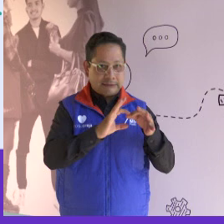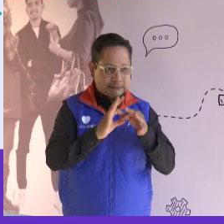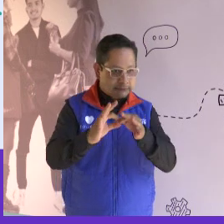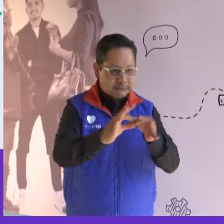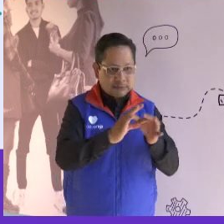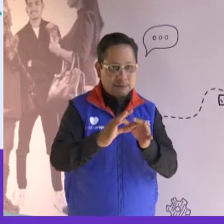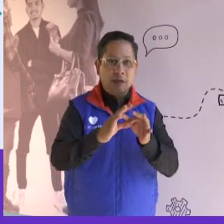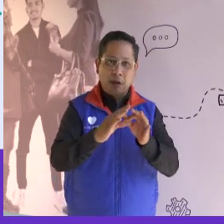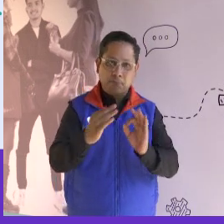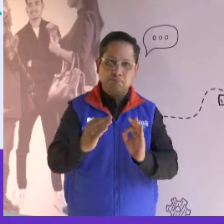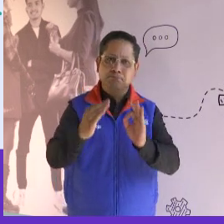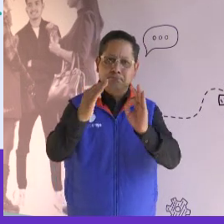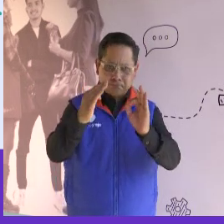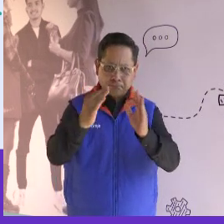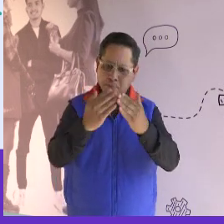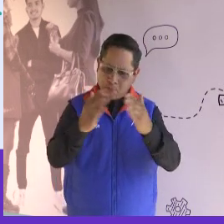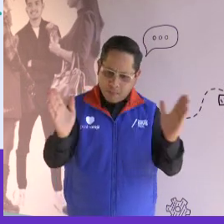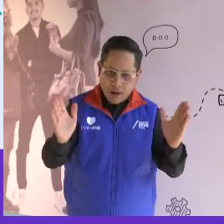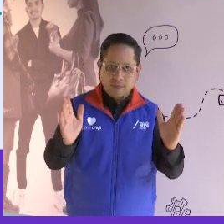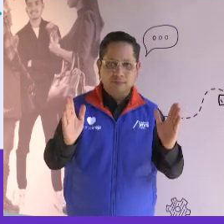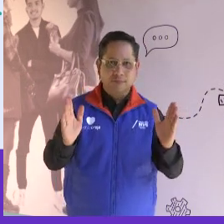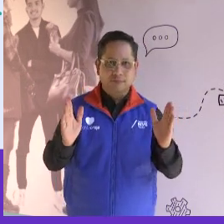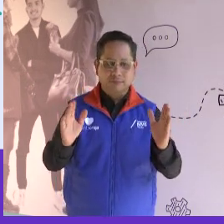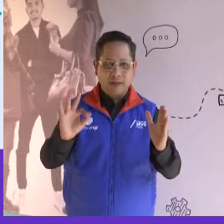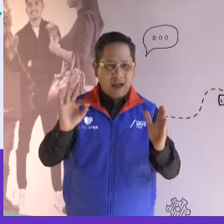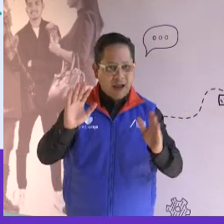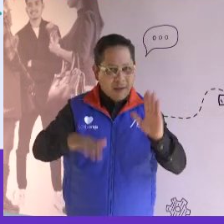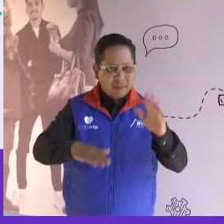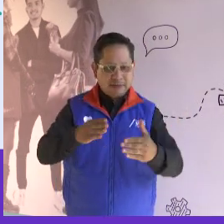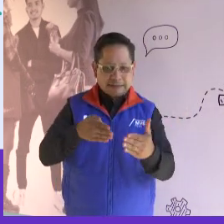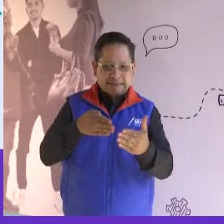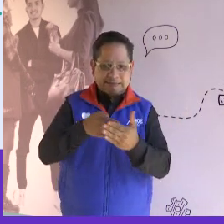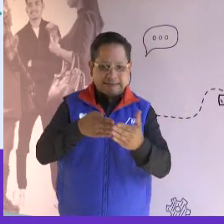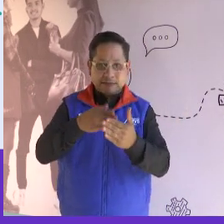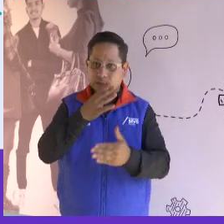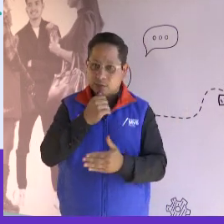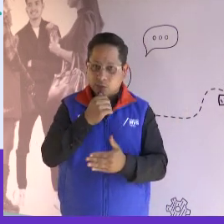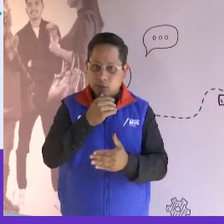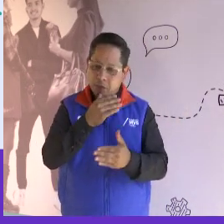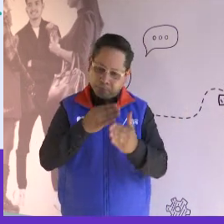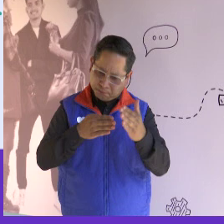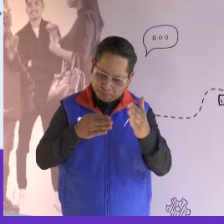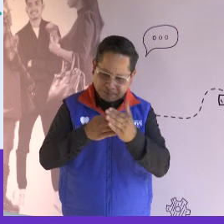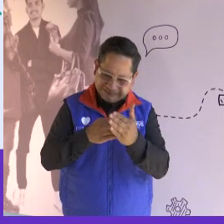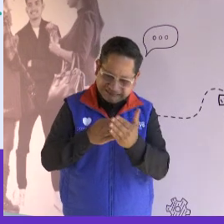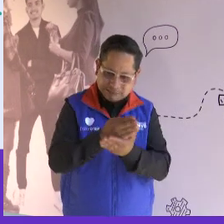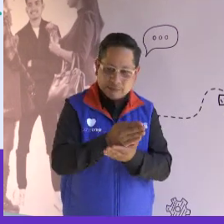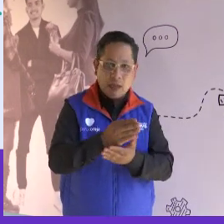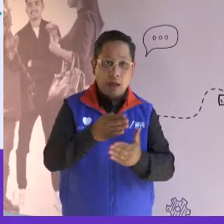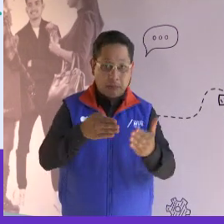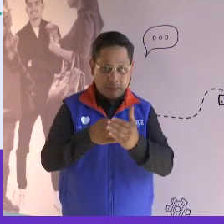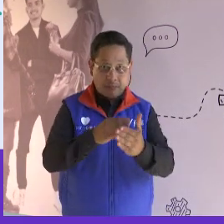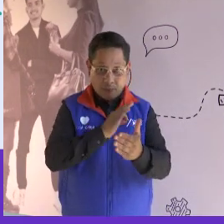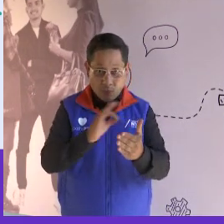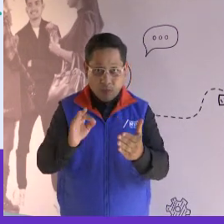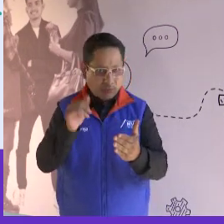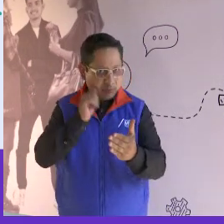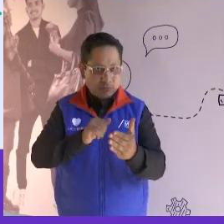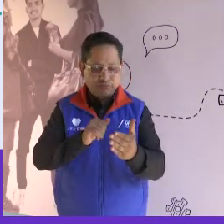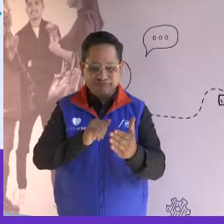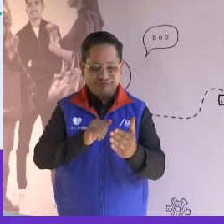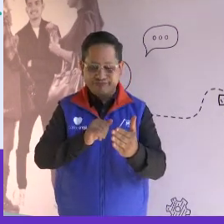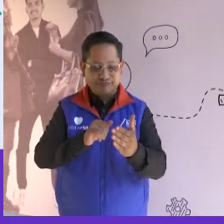forma estas posibles resistencias se pueden llegar a vencer. No siempre funcionan, pero